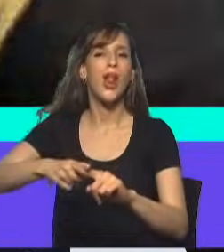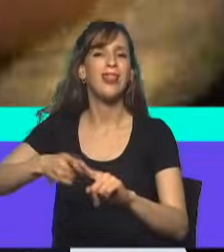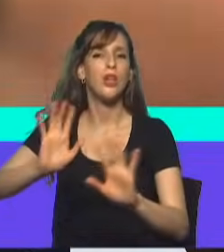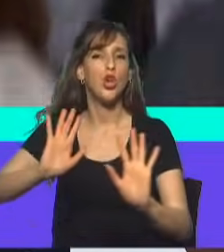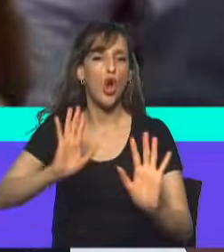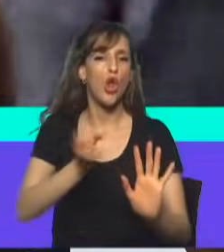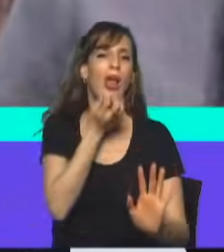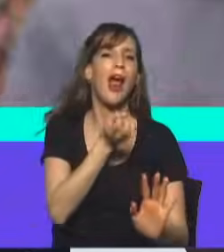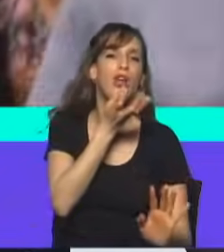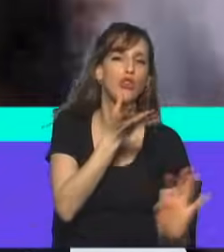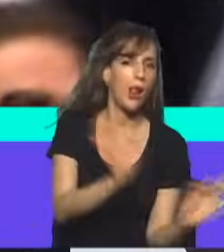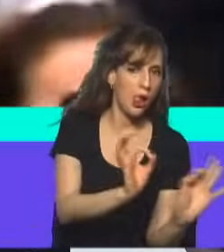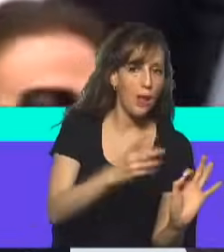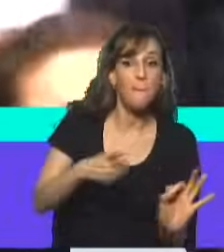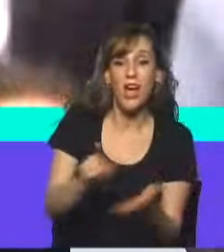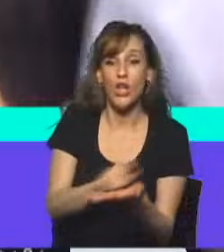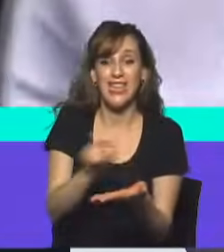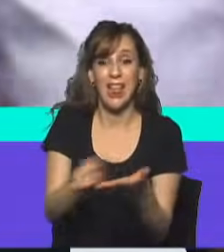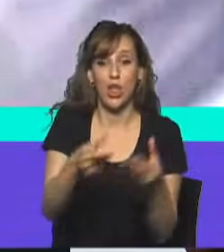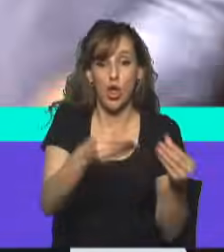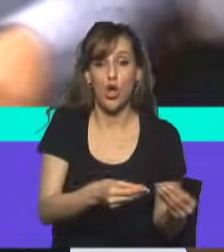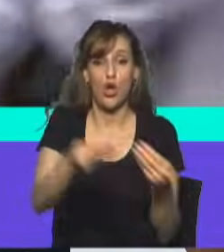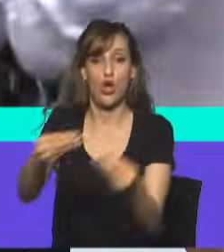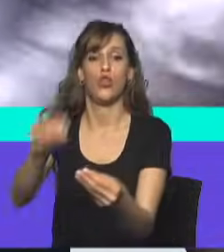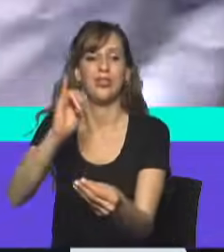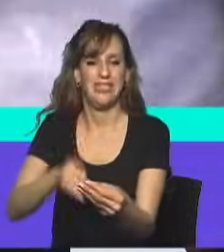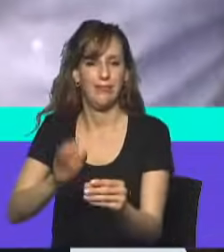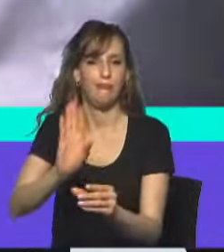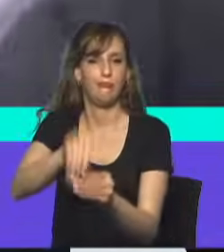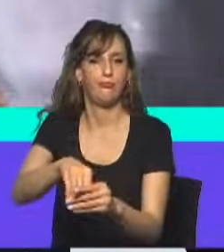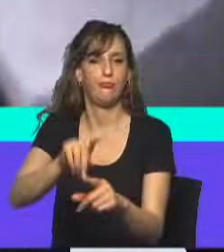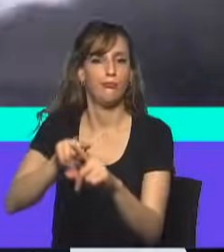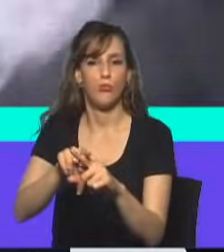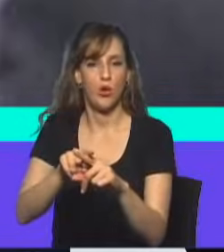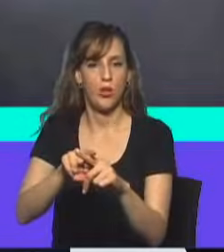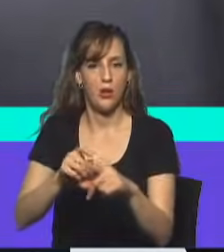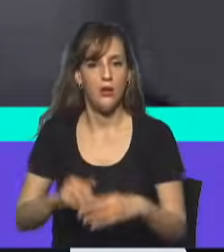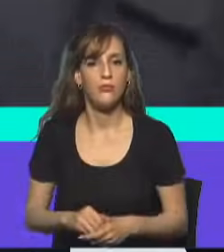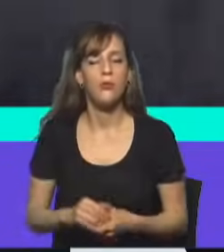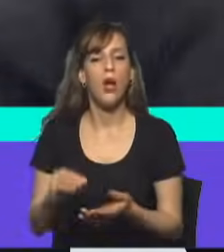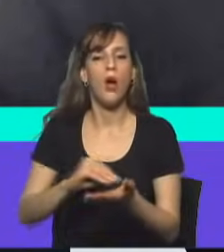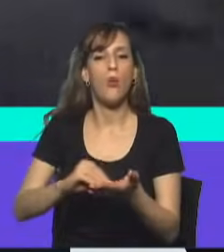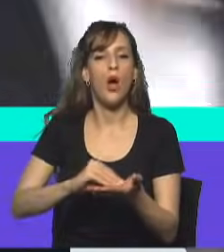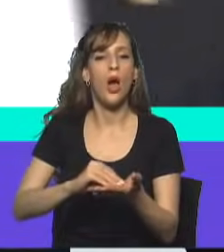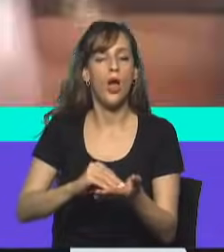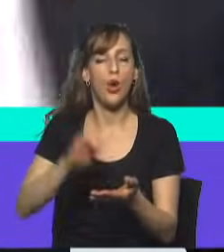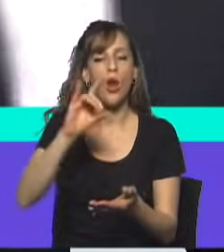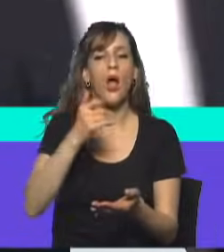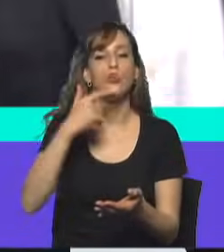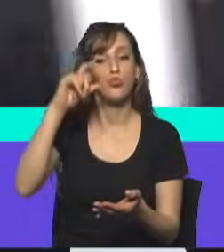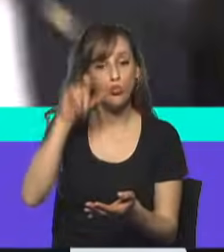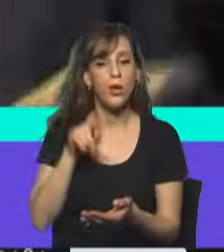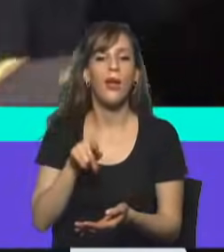políticas. Lo que hubo es una defensa técnica en la que además el abogado Pablo Lanuse propuso algunas